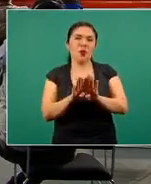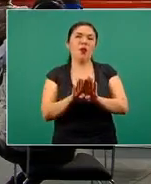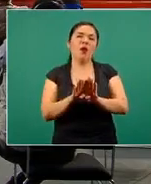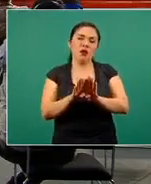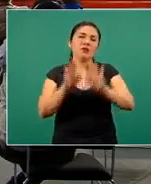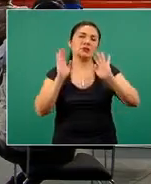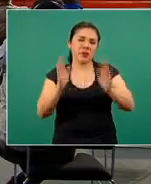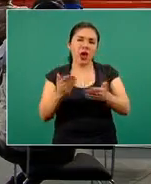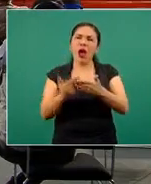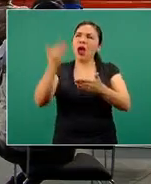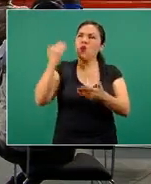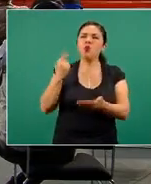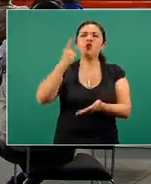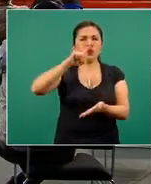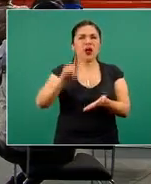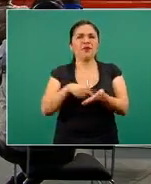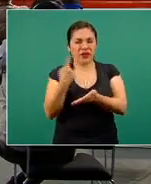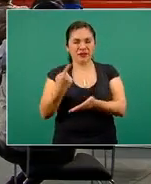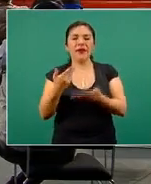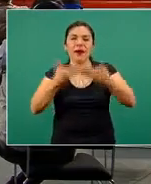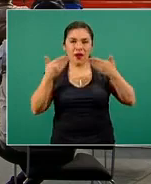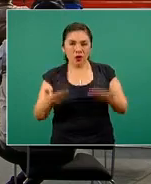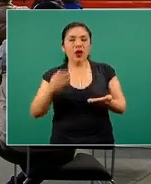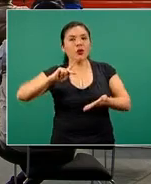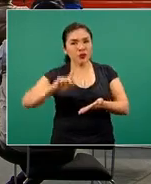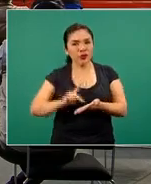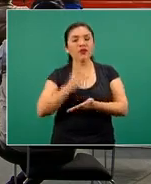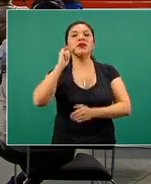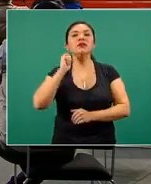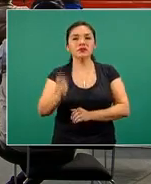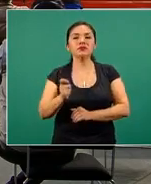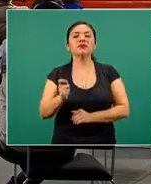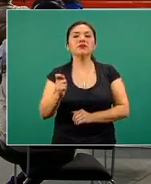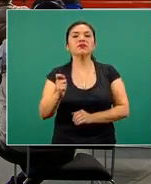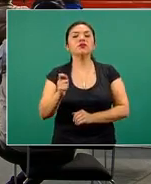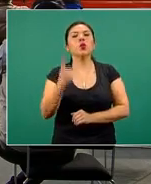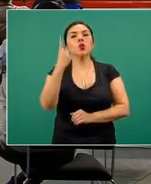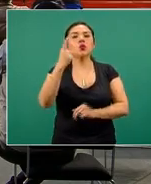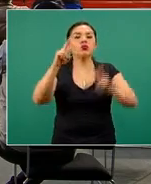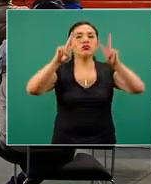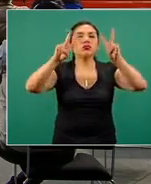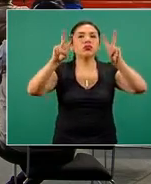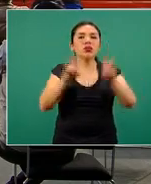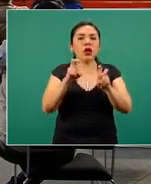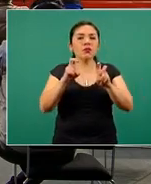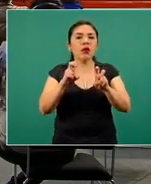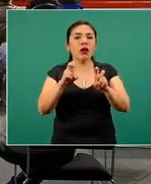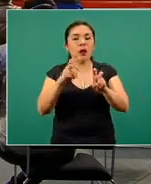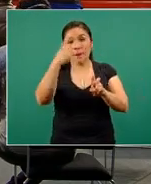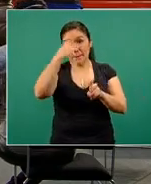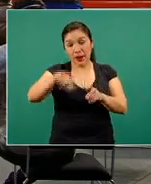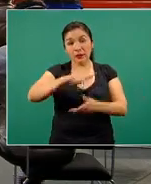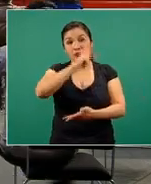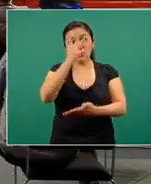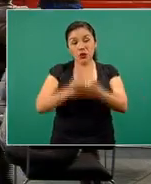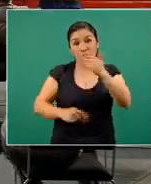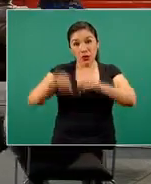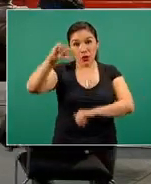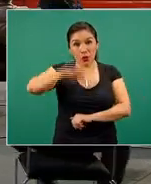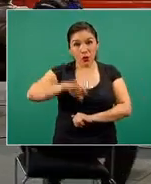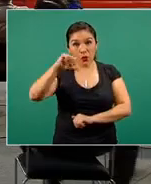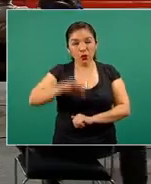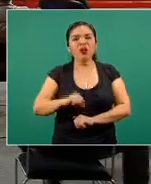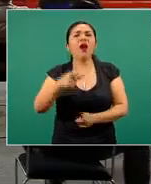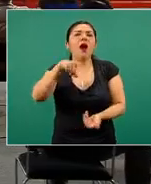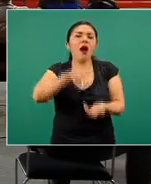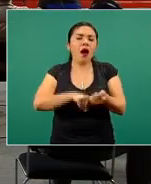en una ocasión previa, vamos a tener un elemento del programa en